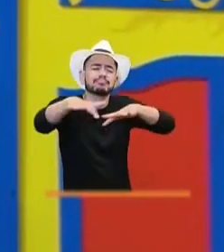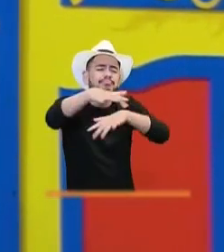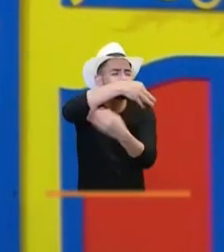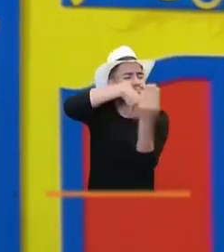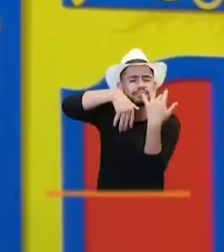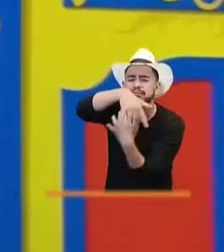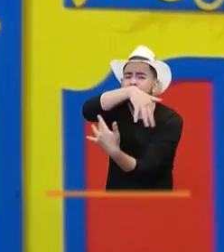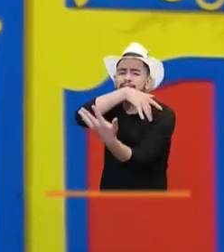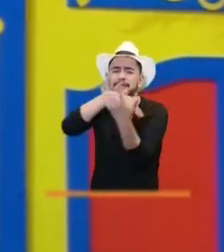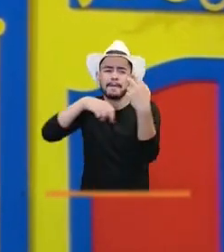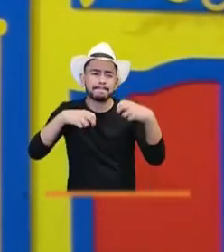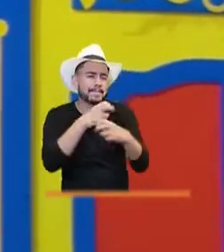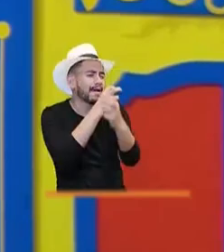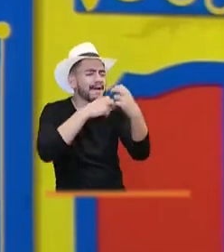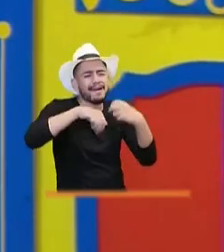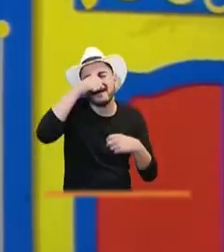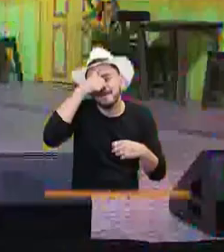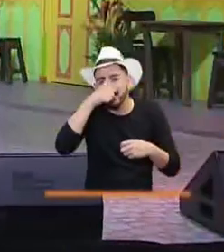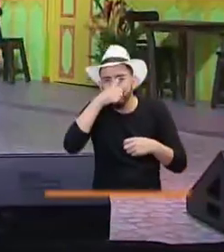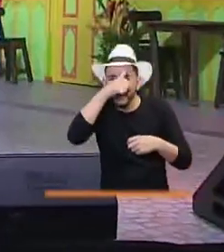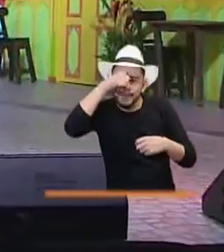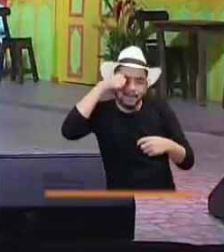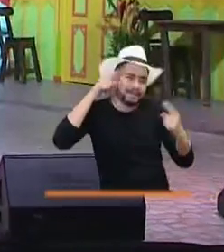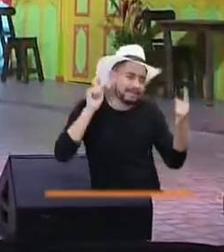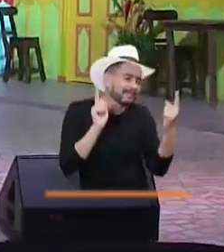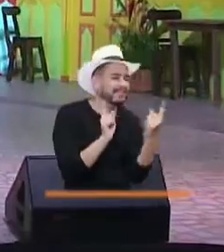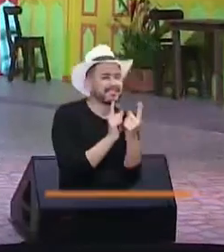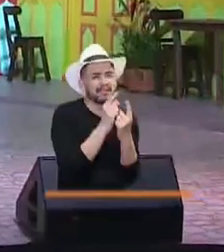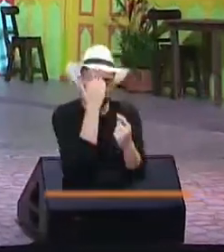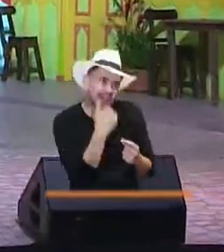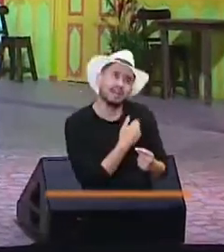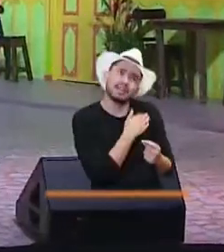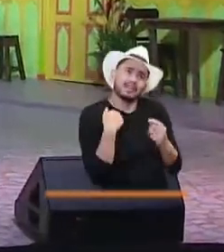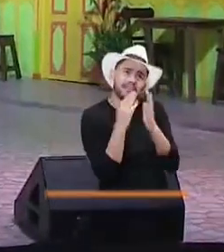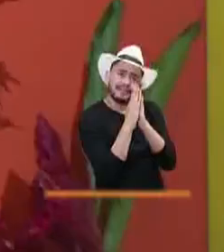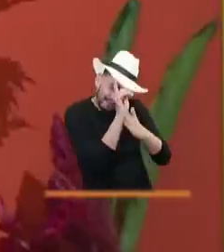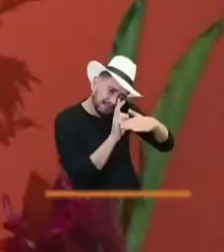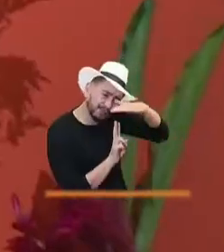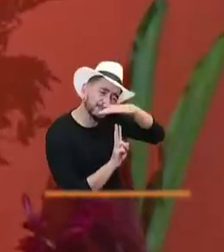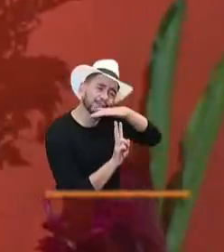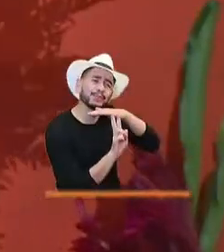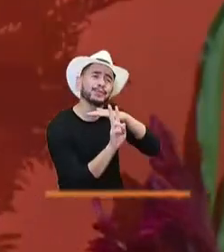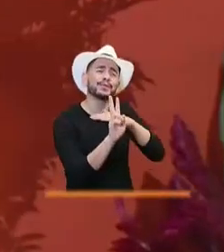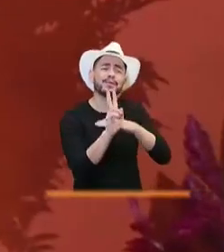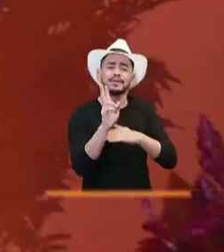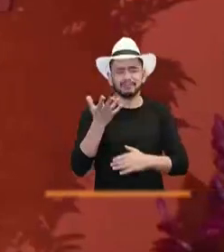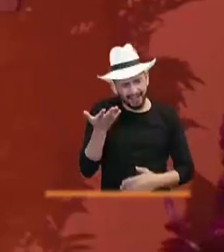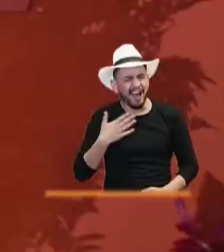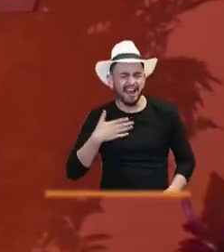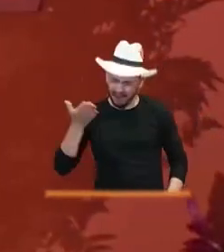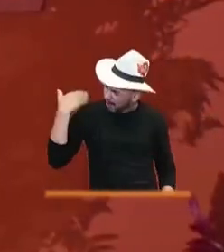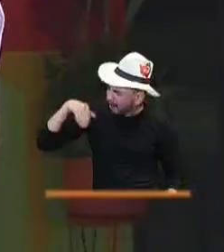el domingo allá en la misa. Yo tengo un amor pasado que me trae un